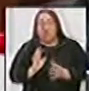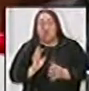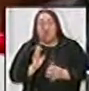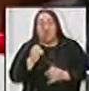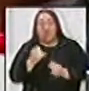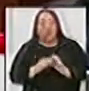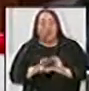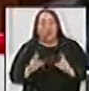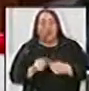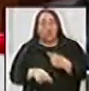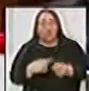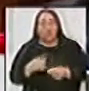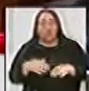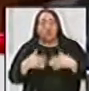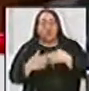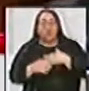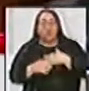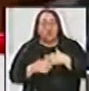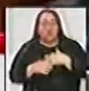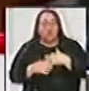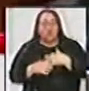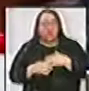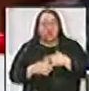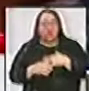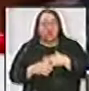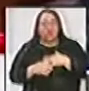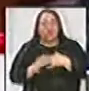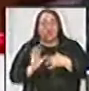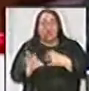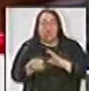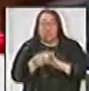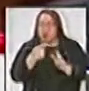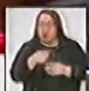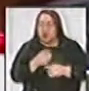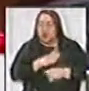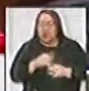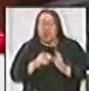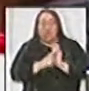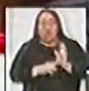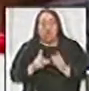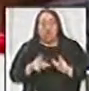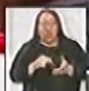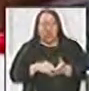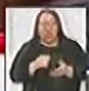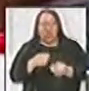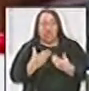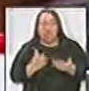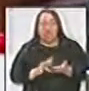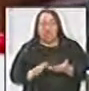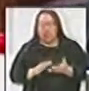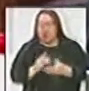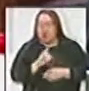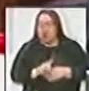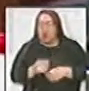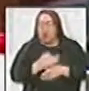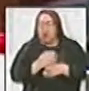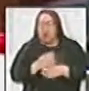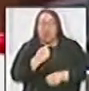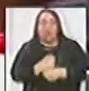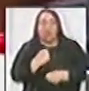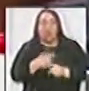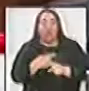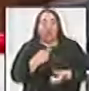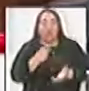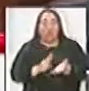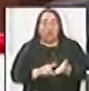final del párrafo, poder incorporar. Acá se señala, los gobiernos regionales y locales están autorizados a utilizar el mecanismo de obras por